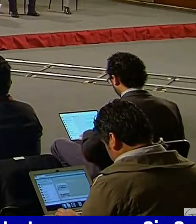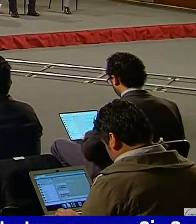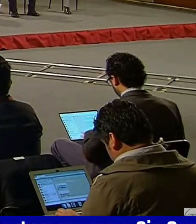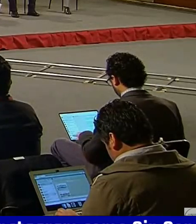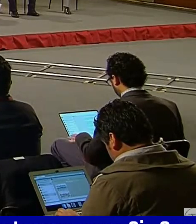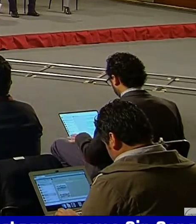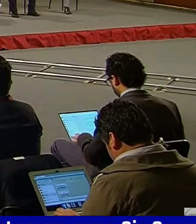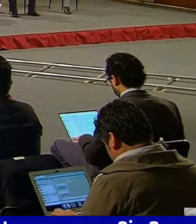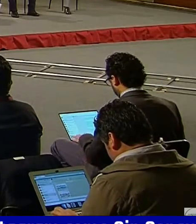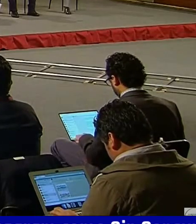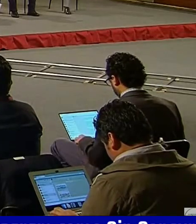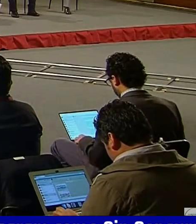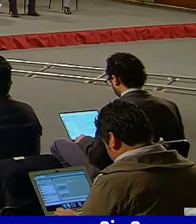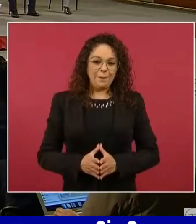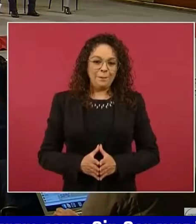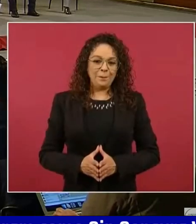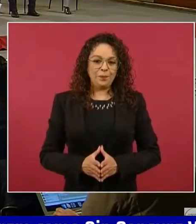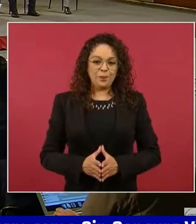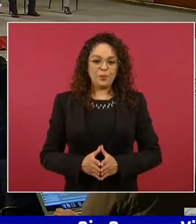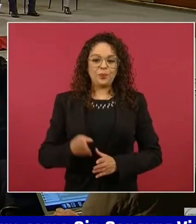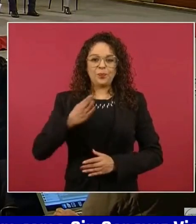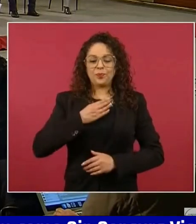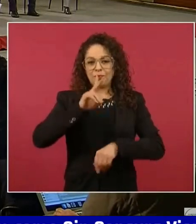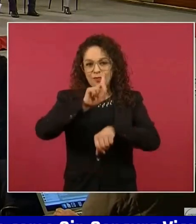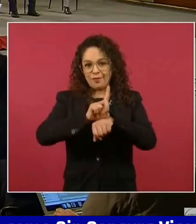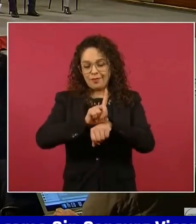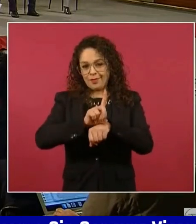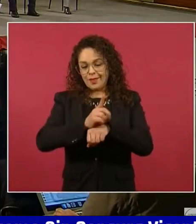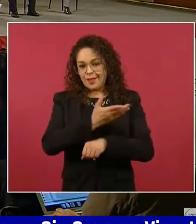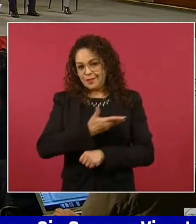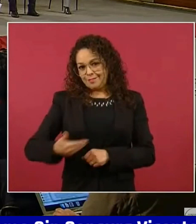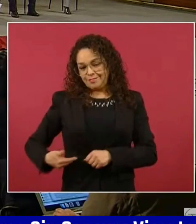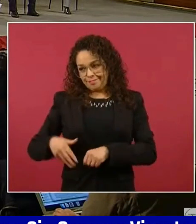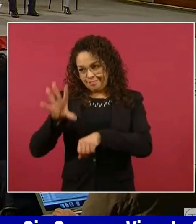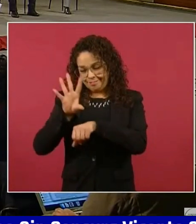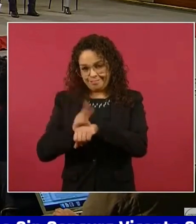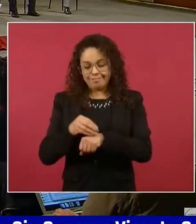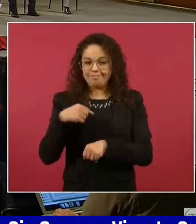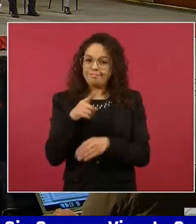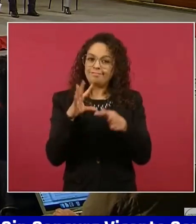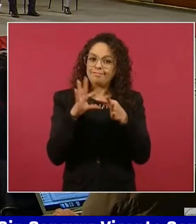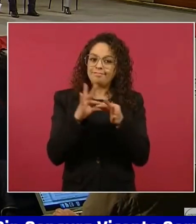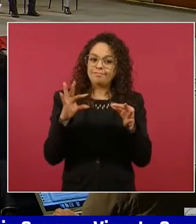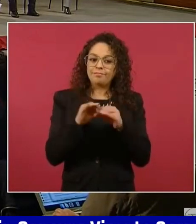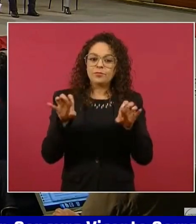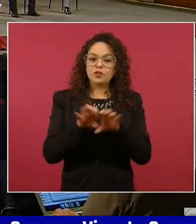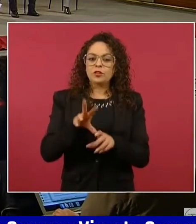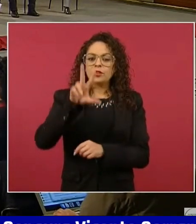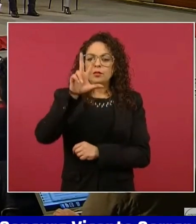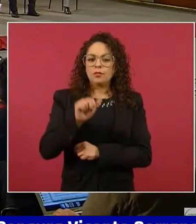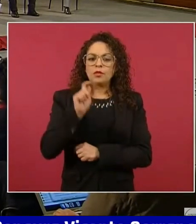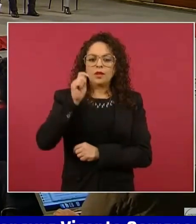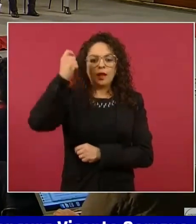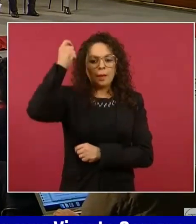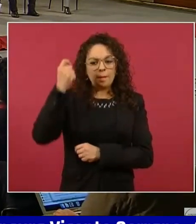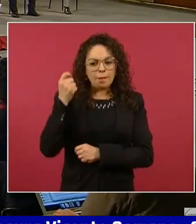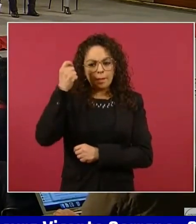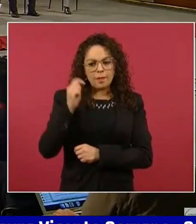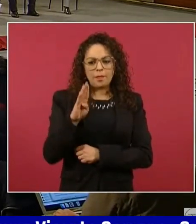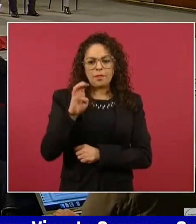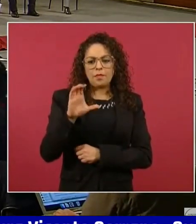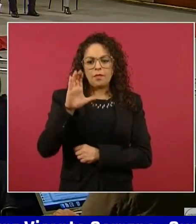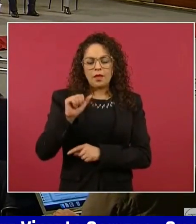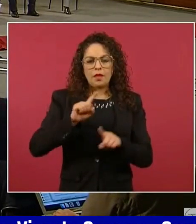Muy buenos días, con el permiso del señor presidente, vamos a dar cuenta de los avances de las pensiones, becas y programas para el